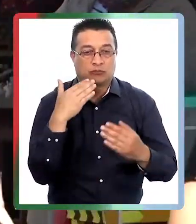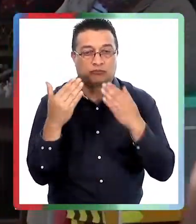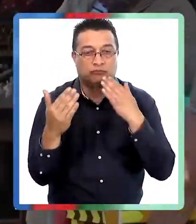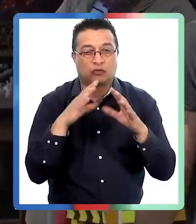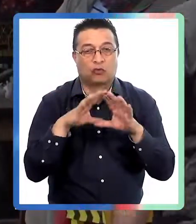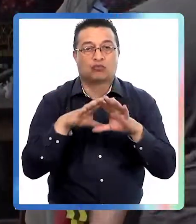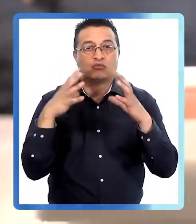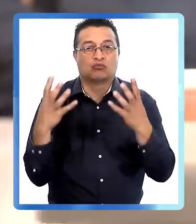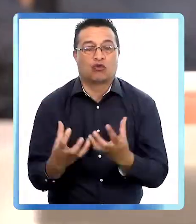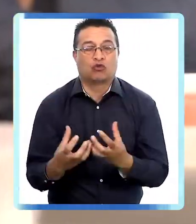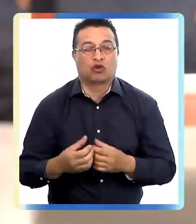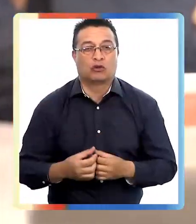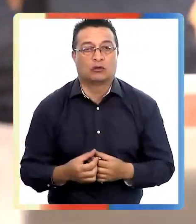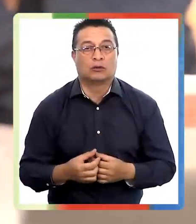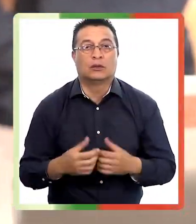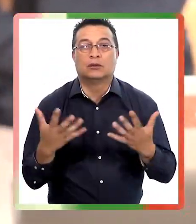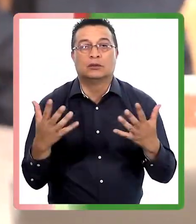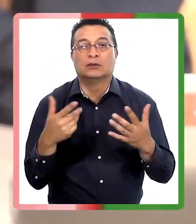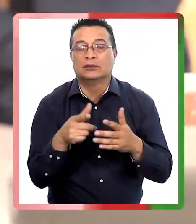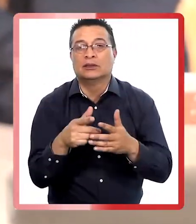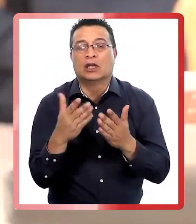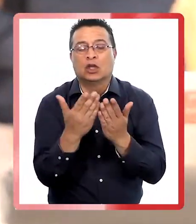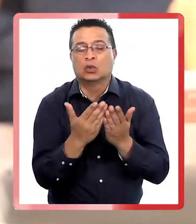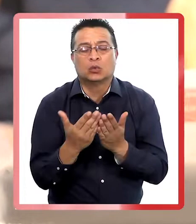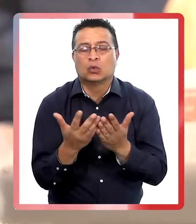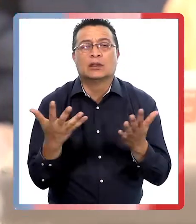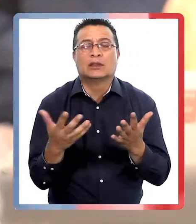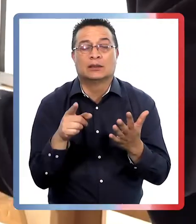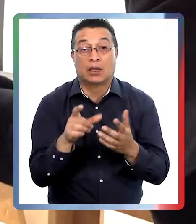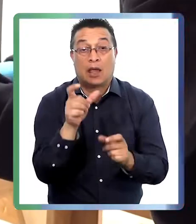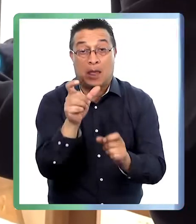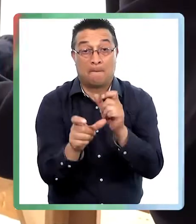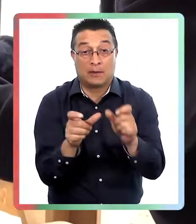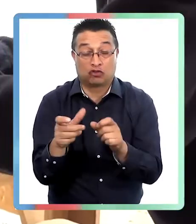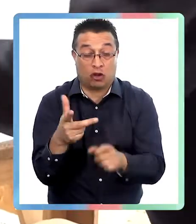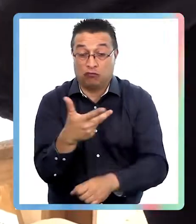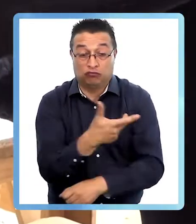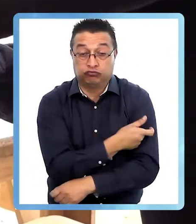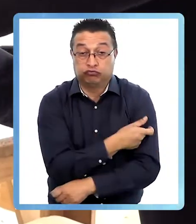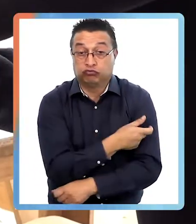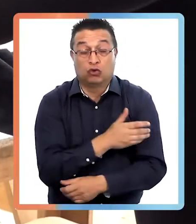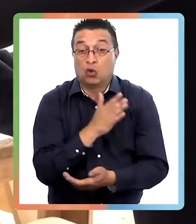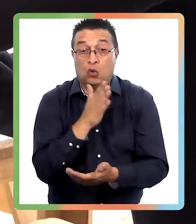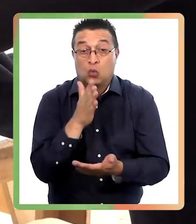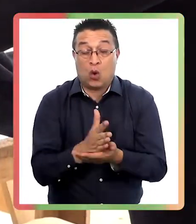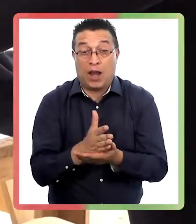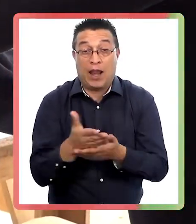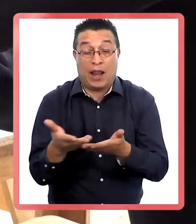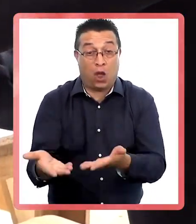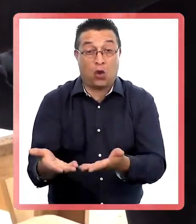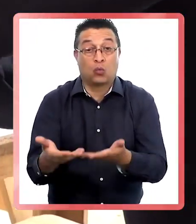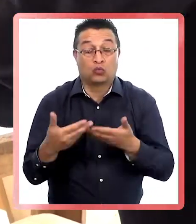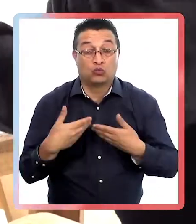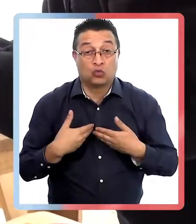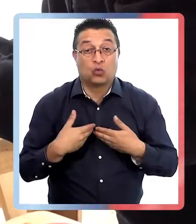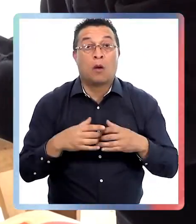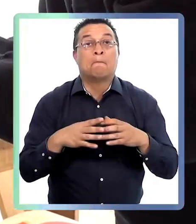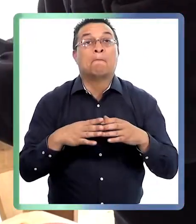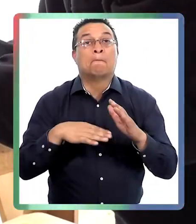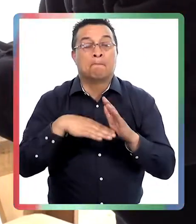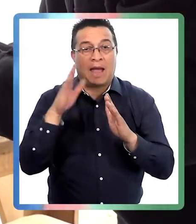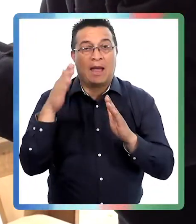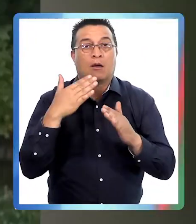todo el mundo. ¿Y qué muestran los estudios? Que aunque las personas estén vacunadas, esta subvariante es aún